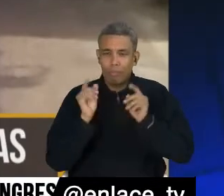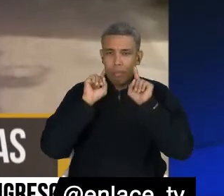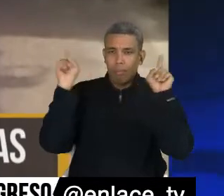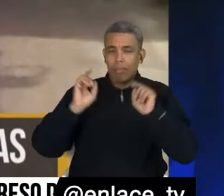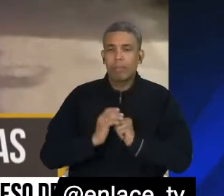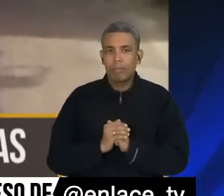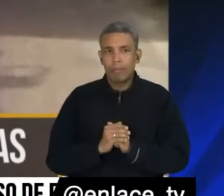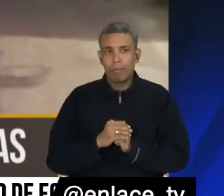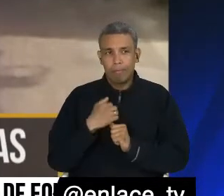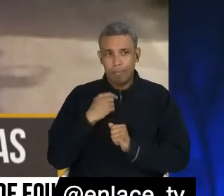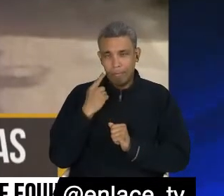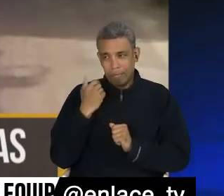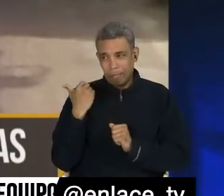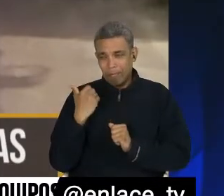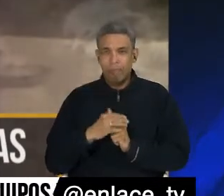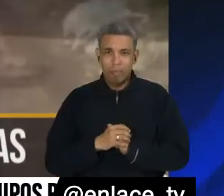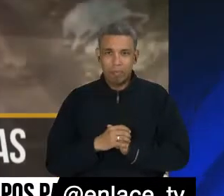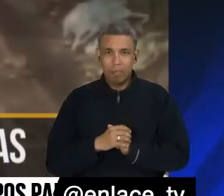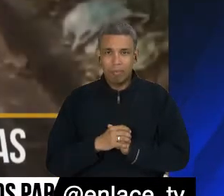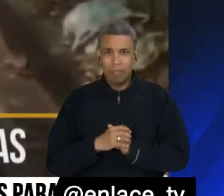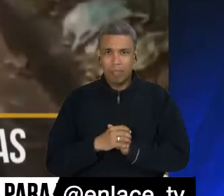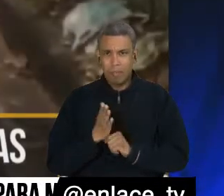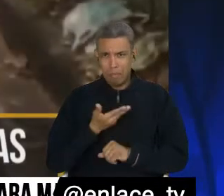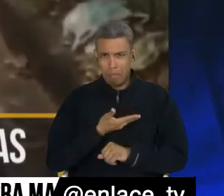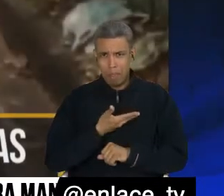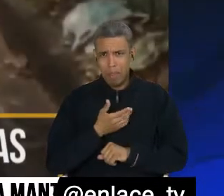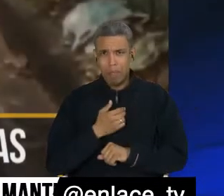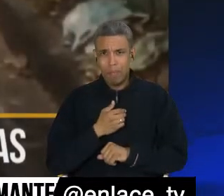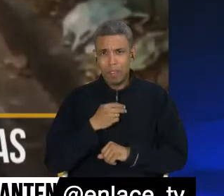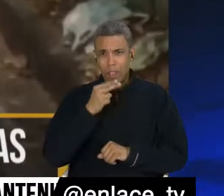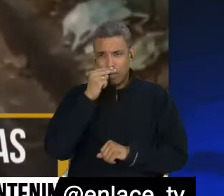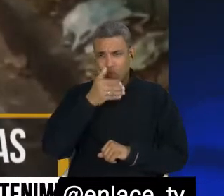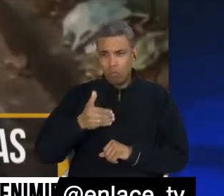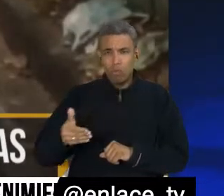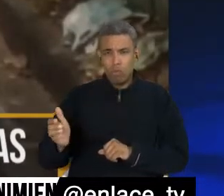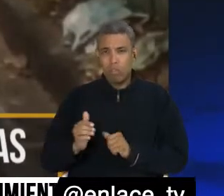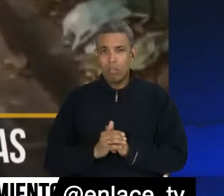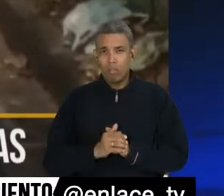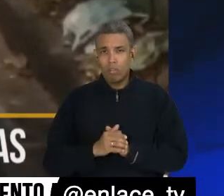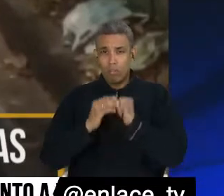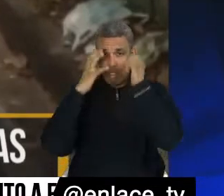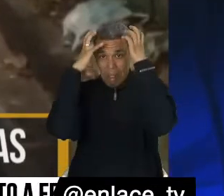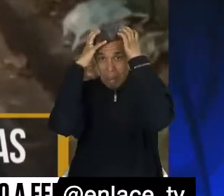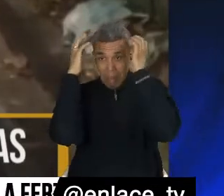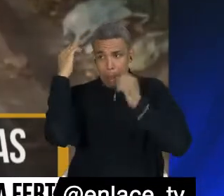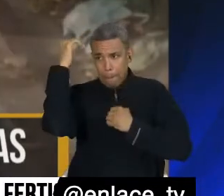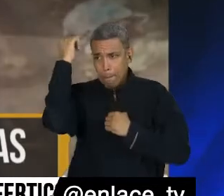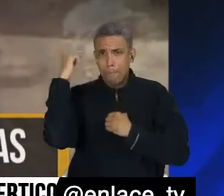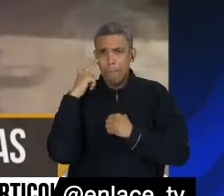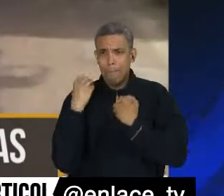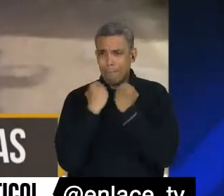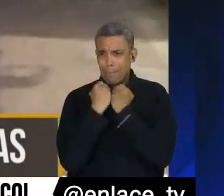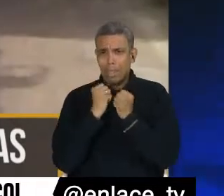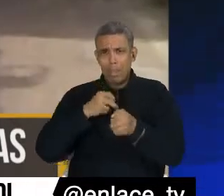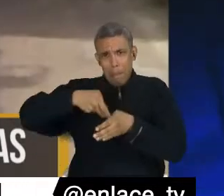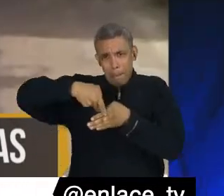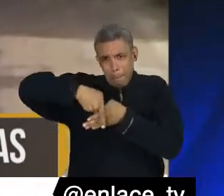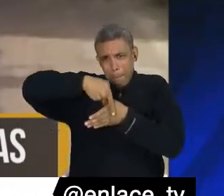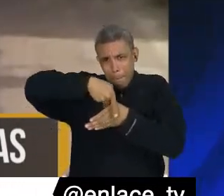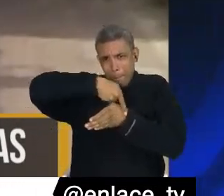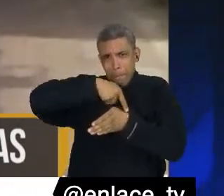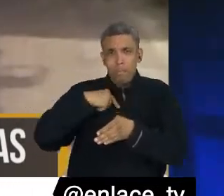tenemos esta. Una madre de familia transportando a menores de edad estudiantes sin casco y con sobrecupo en una motocicleta de